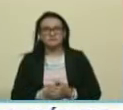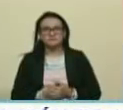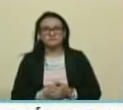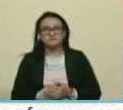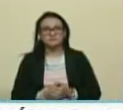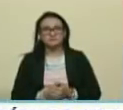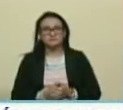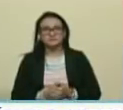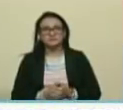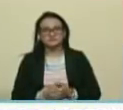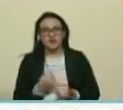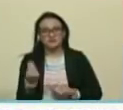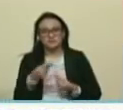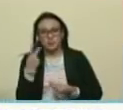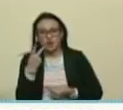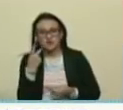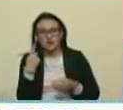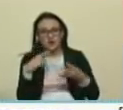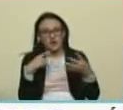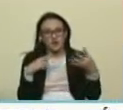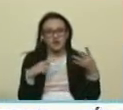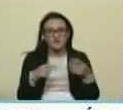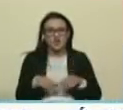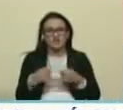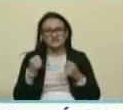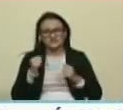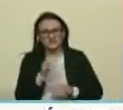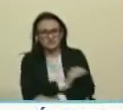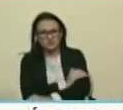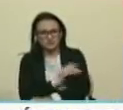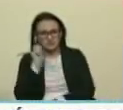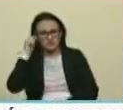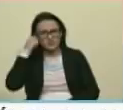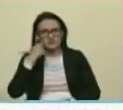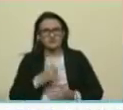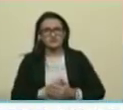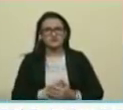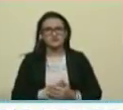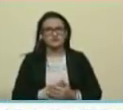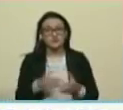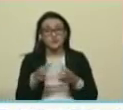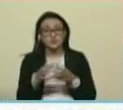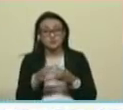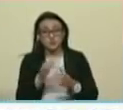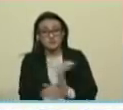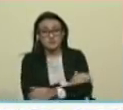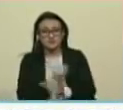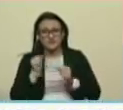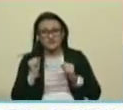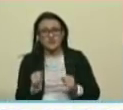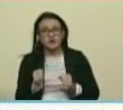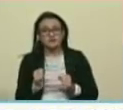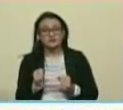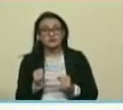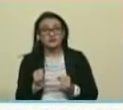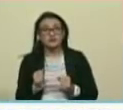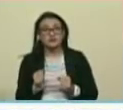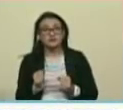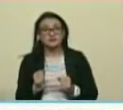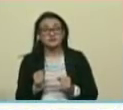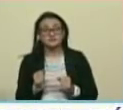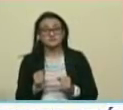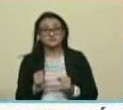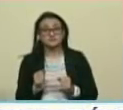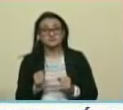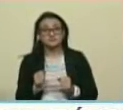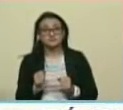de hacer política, me refiero a la violencia extrema, y estamos viendo cómo sectores de la extrema derecha venezolana recurren a prácticas que